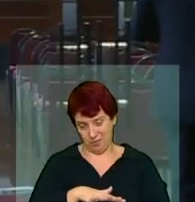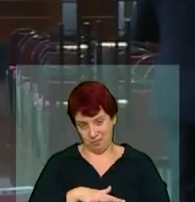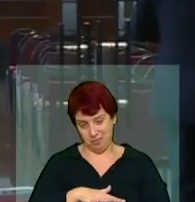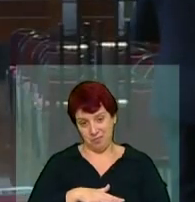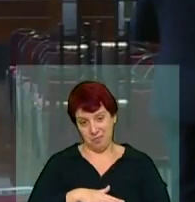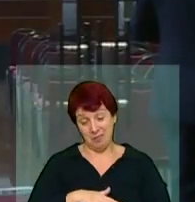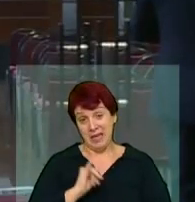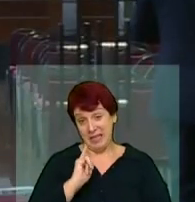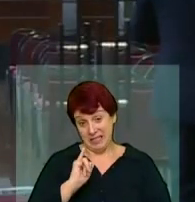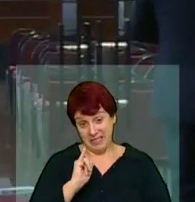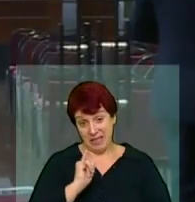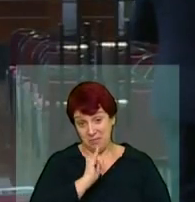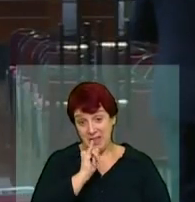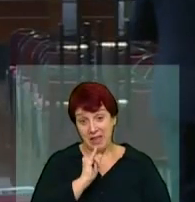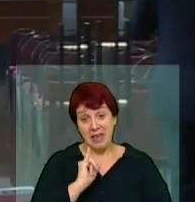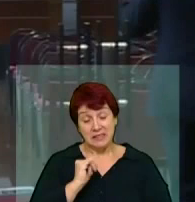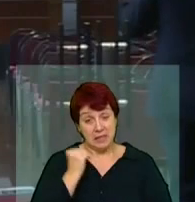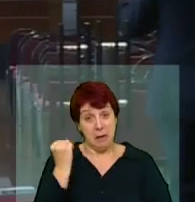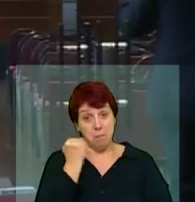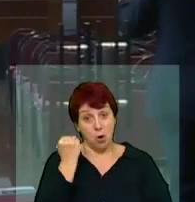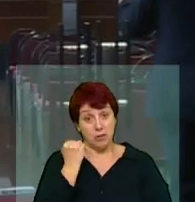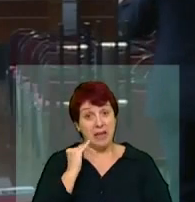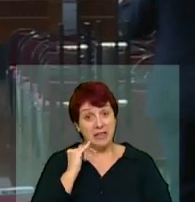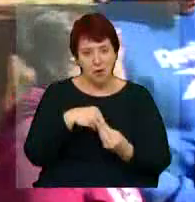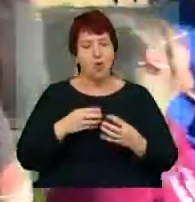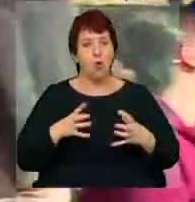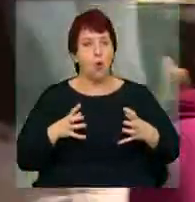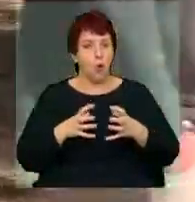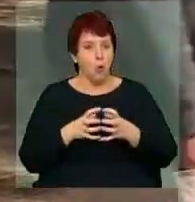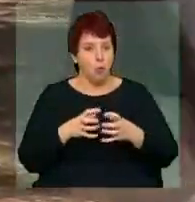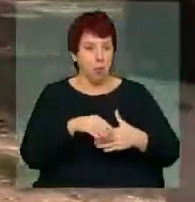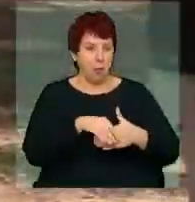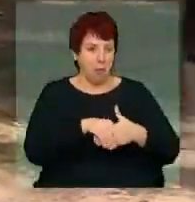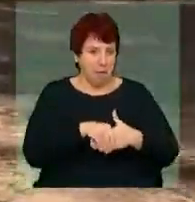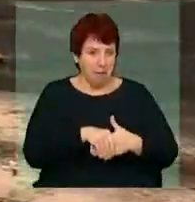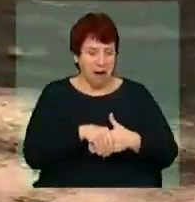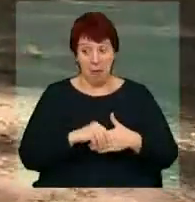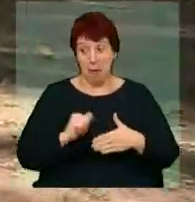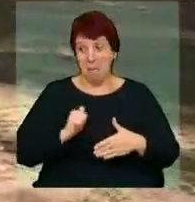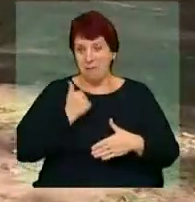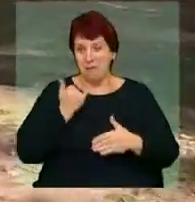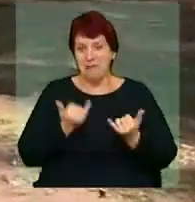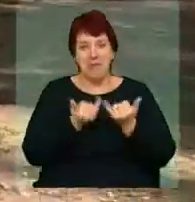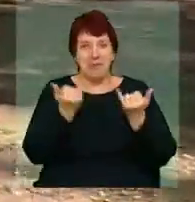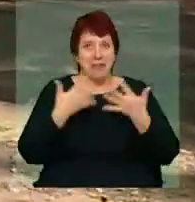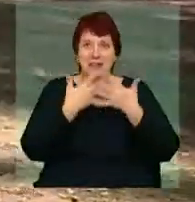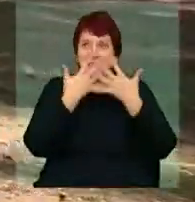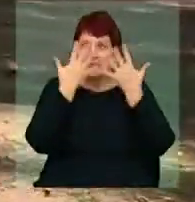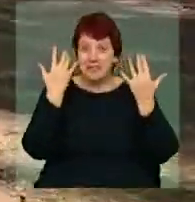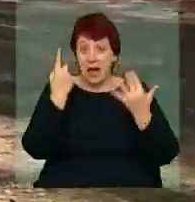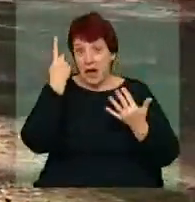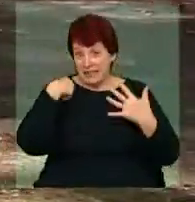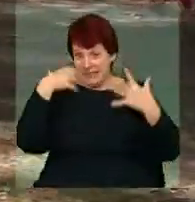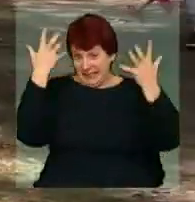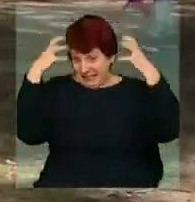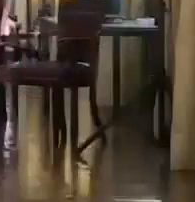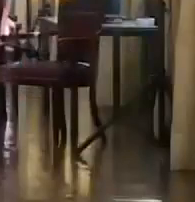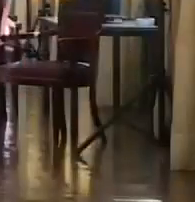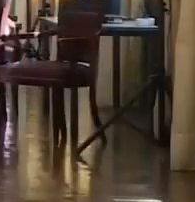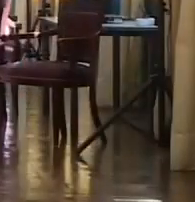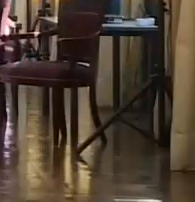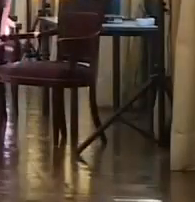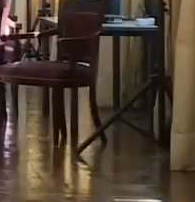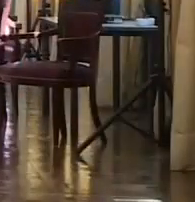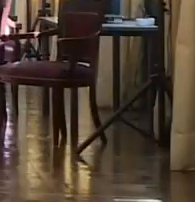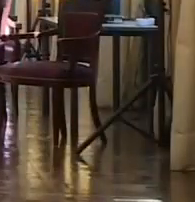Exactamente, como bien lo decías, qué importante es poder tener la herramienta y la forma de... Celebrando y aprovechando el día después de la lluvia de ayer, hoy sí...